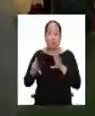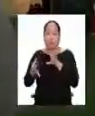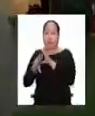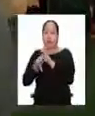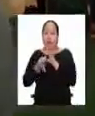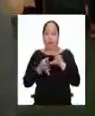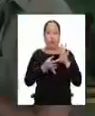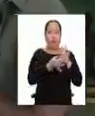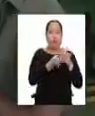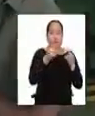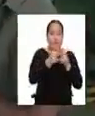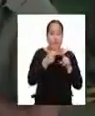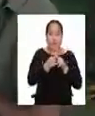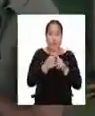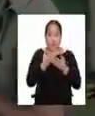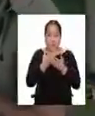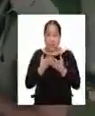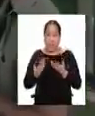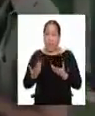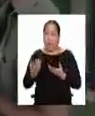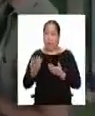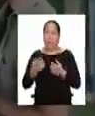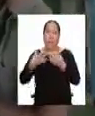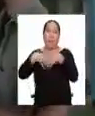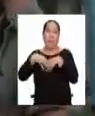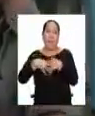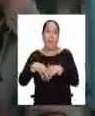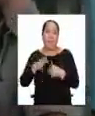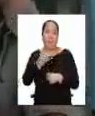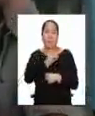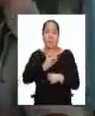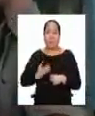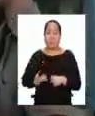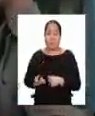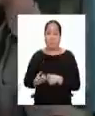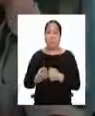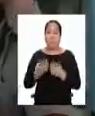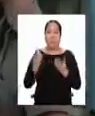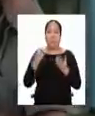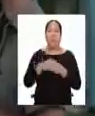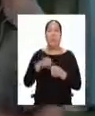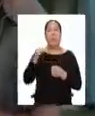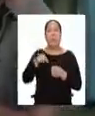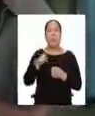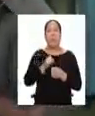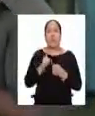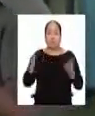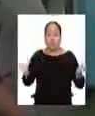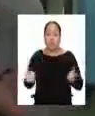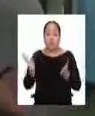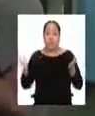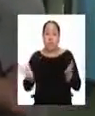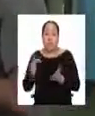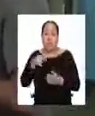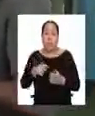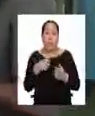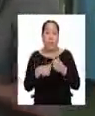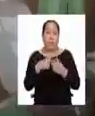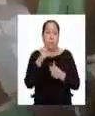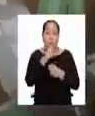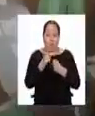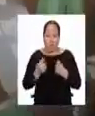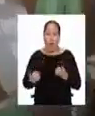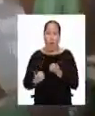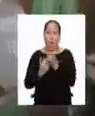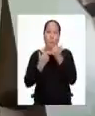sectores involucrados, para que a su vez el propio Estado no sea un generador o un incentivador, sino del que problema. Claro,